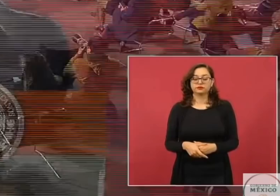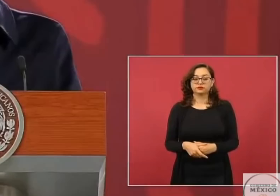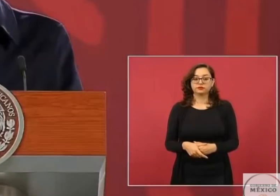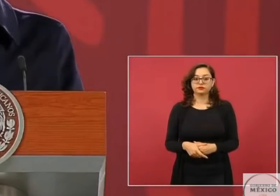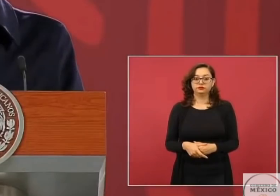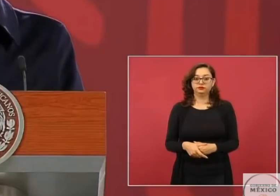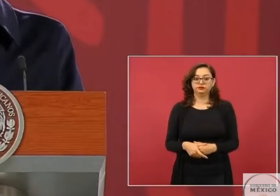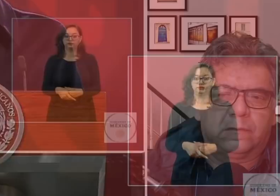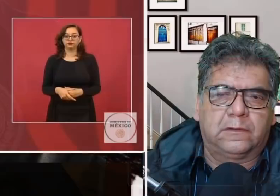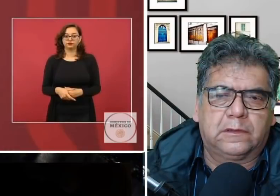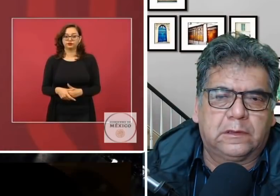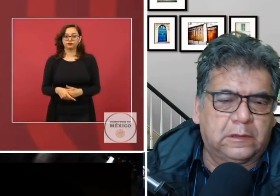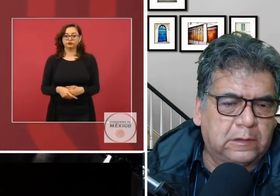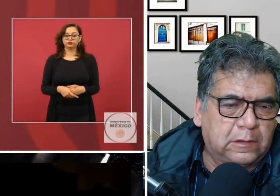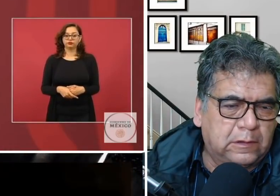Intervienen